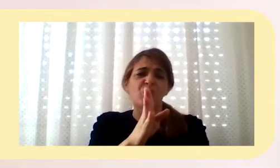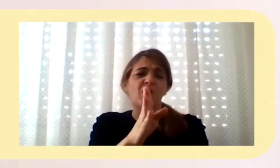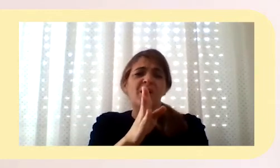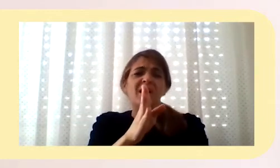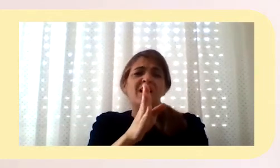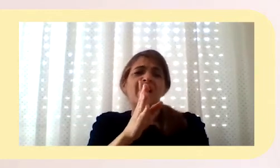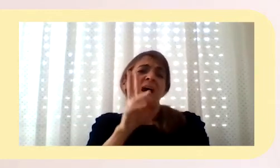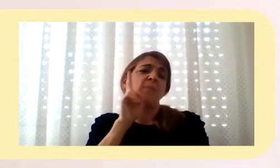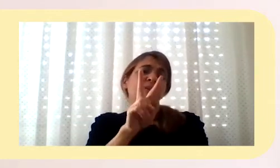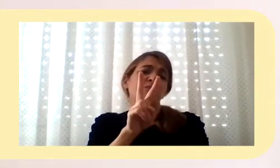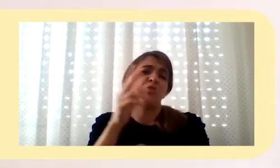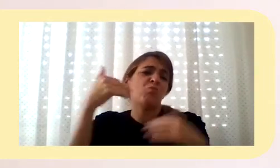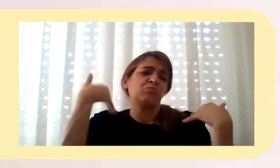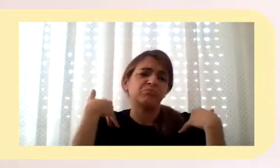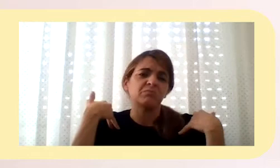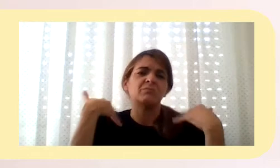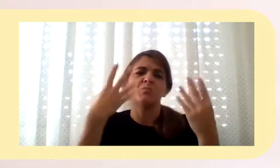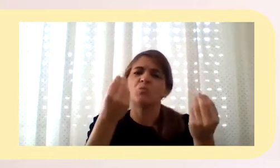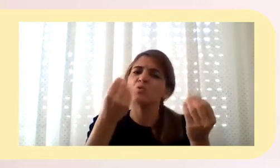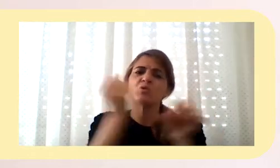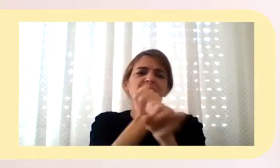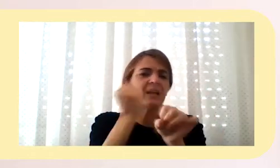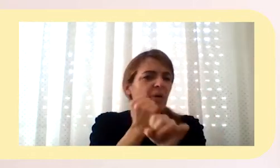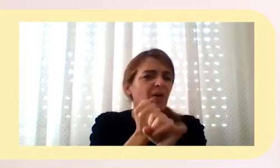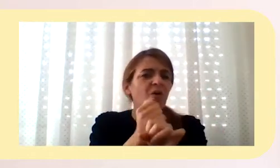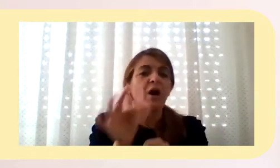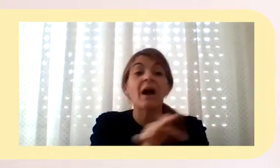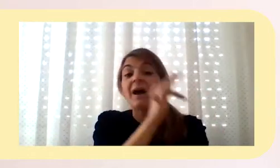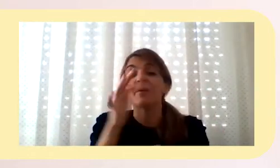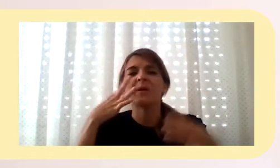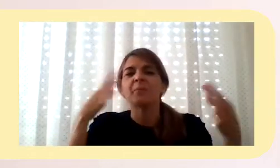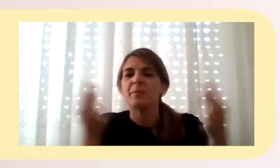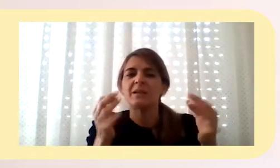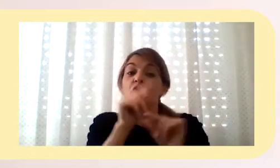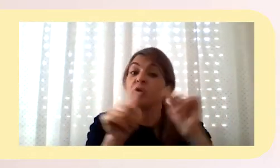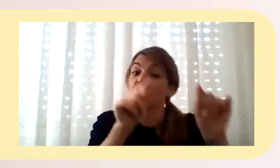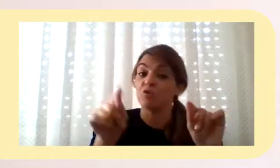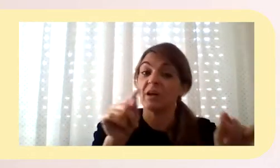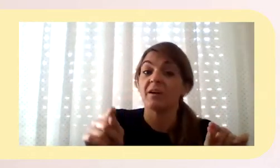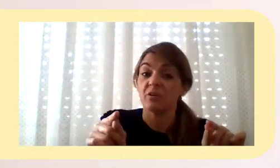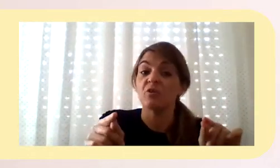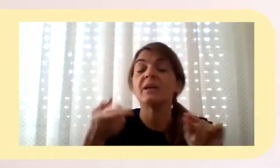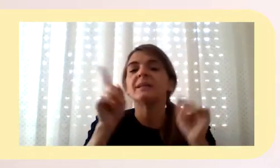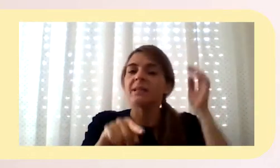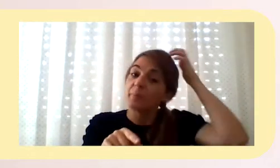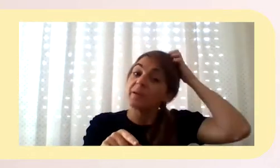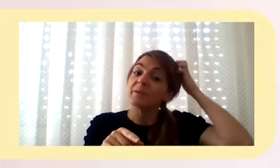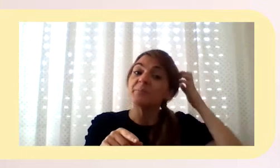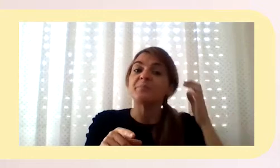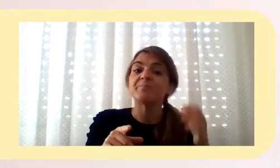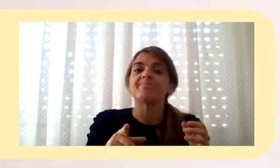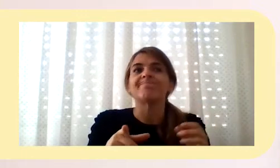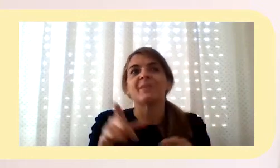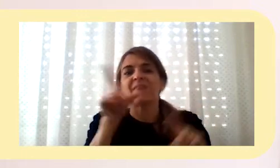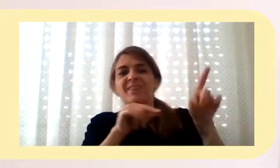una gran sobrecarga de trabajo, además del riesgo de contagio, y también a las decisiones sobre la vida y la